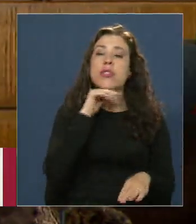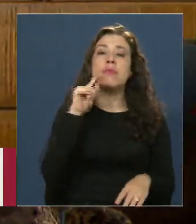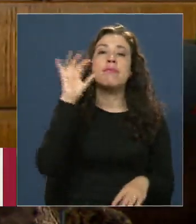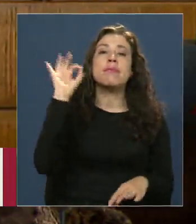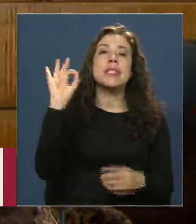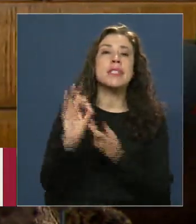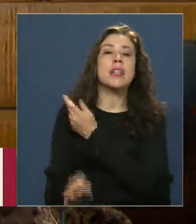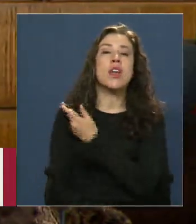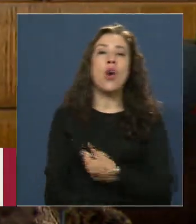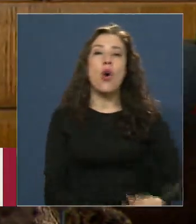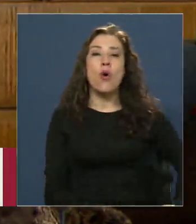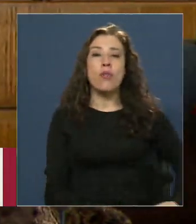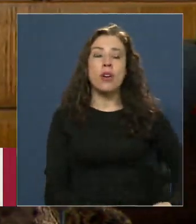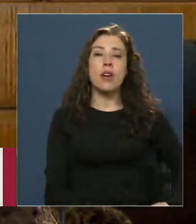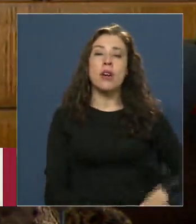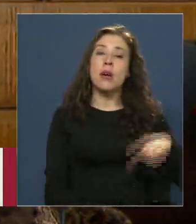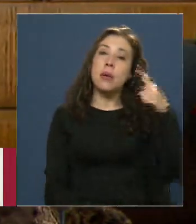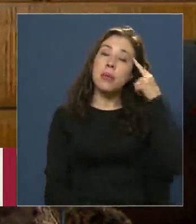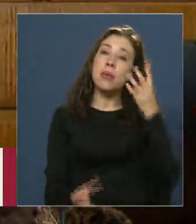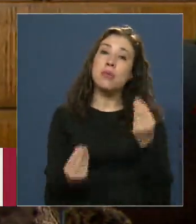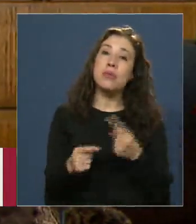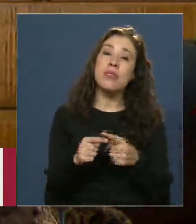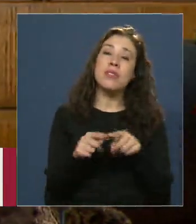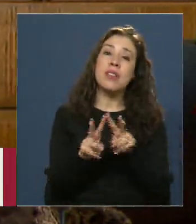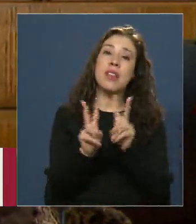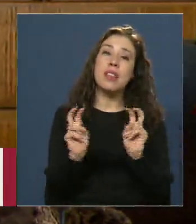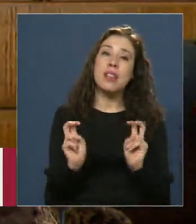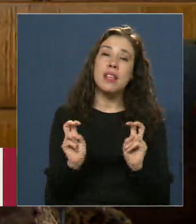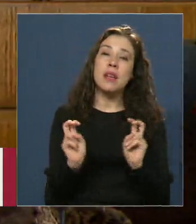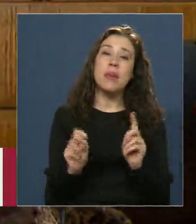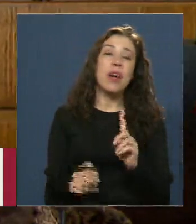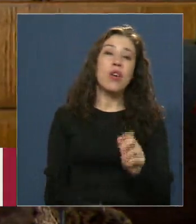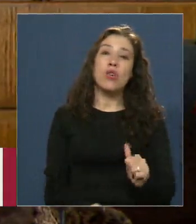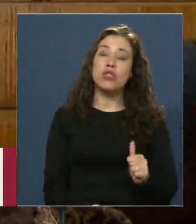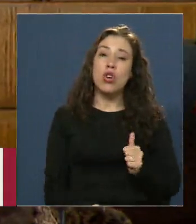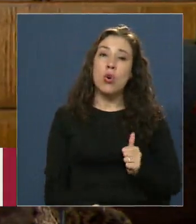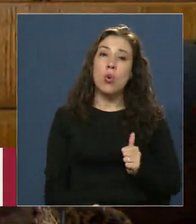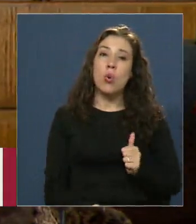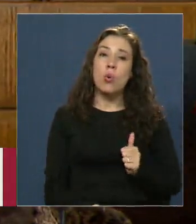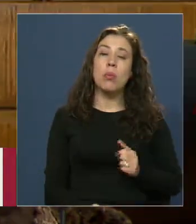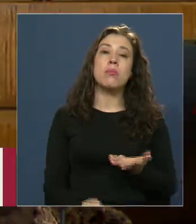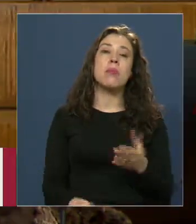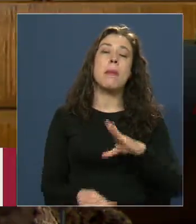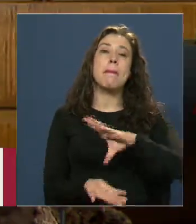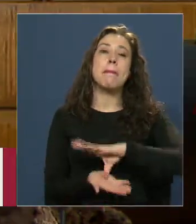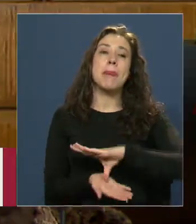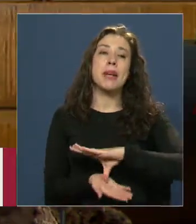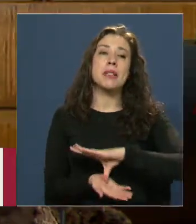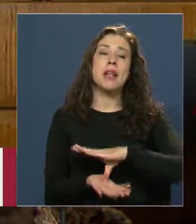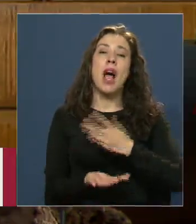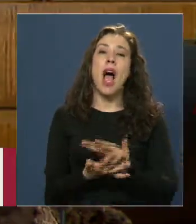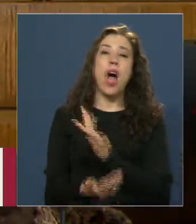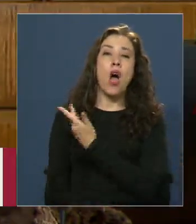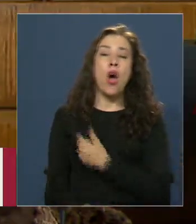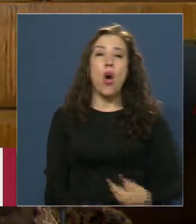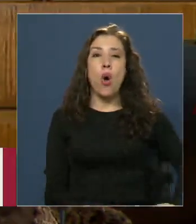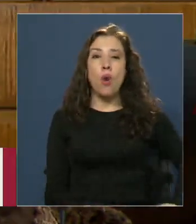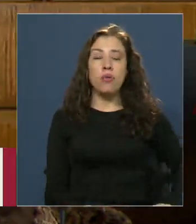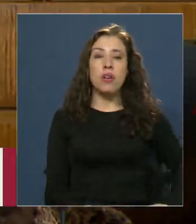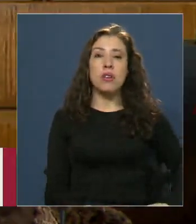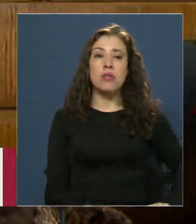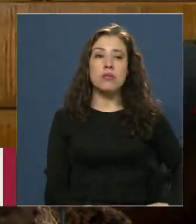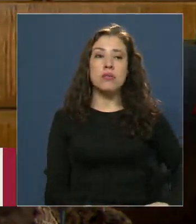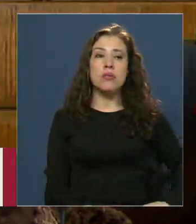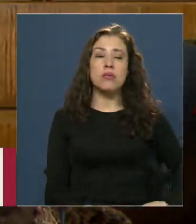excelente gobierno. Pero muchas veces uno de esos temas son los que no se cumplen. O somos un país donde tenemos gobiernos, ¿cierto?, que son